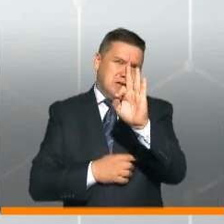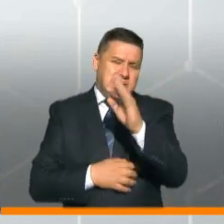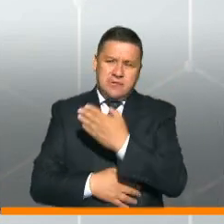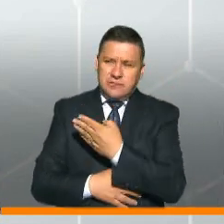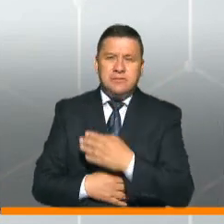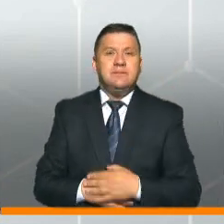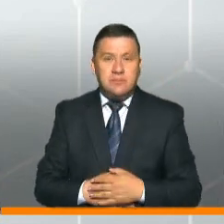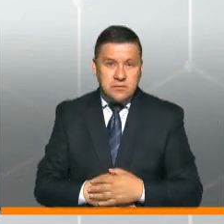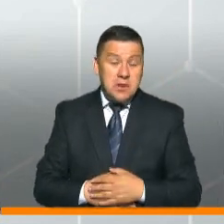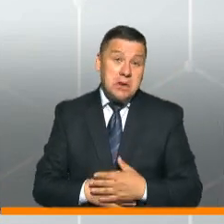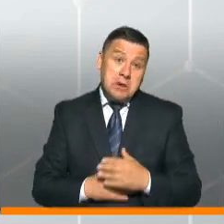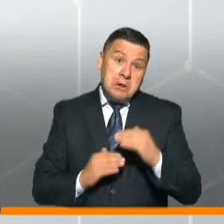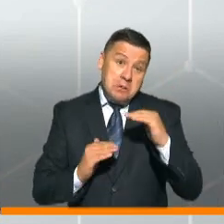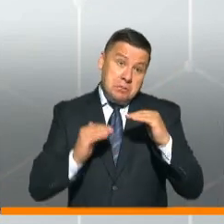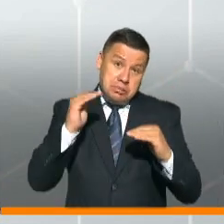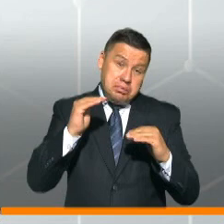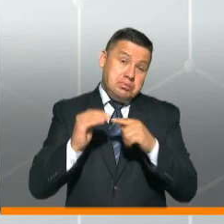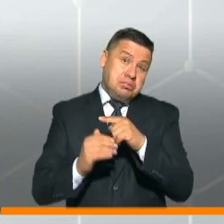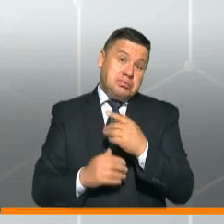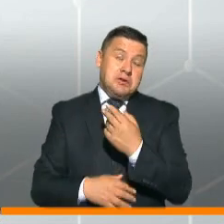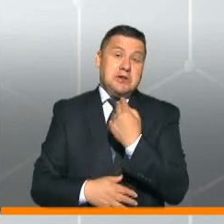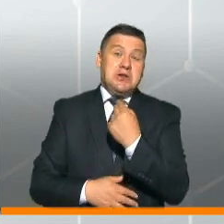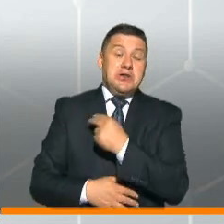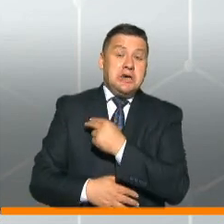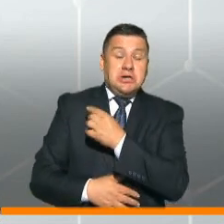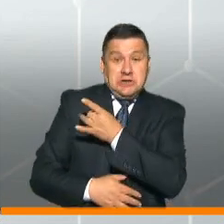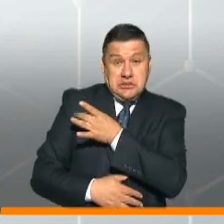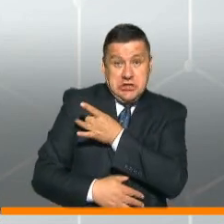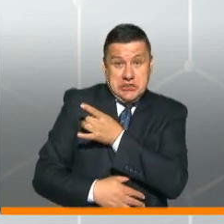51.963 y se ubica por debajo de países como Chile,